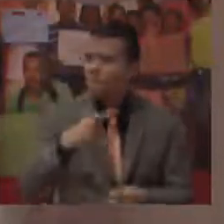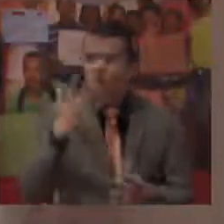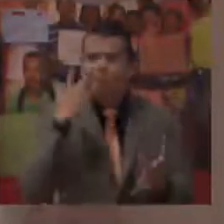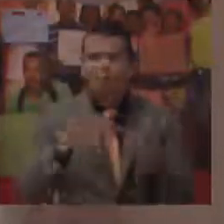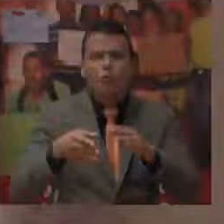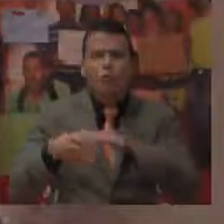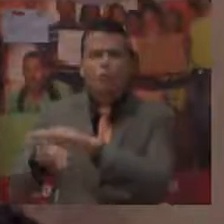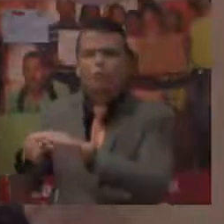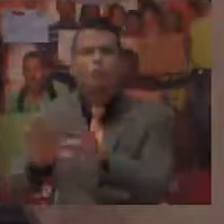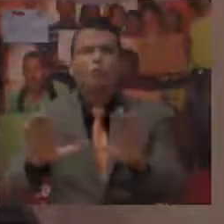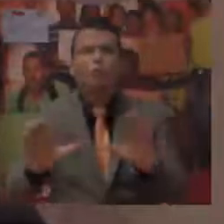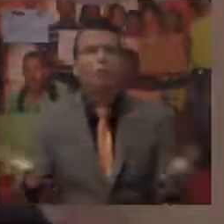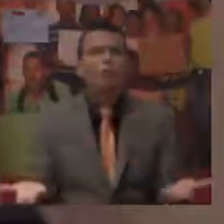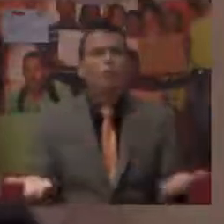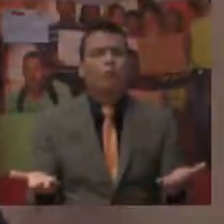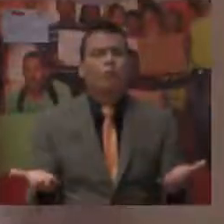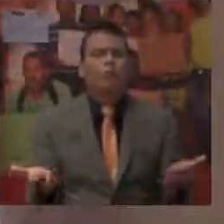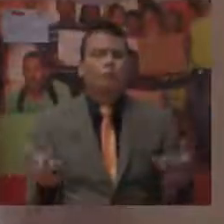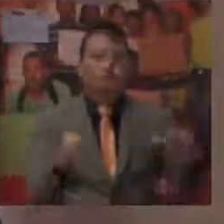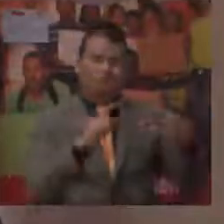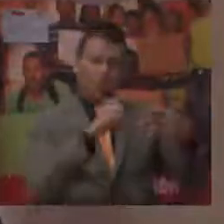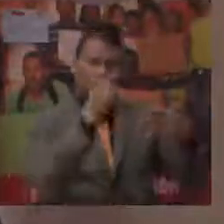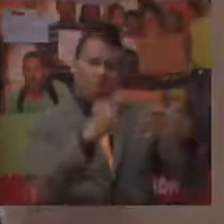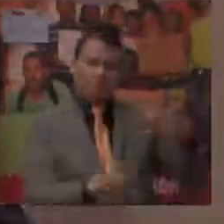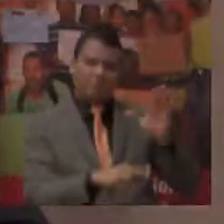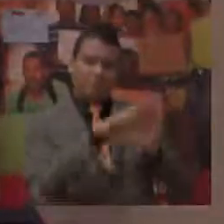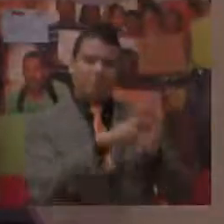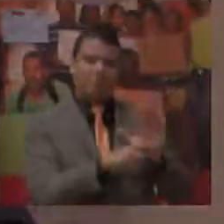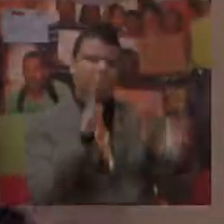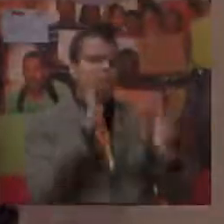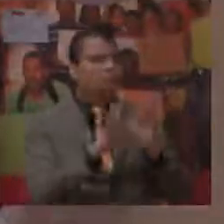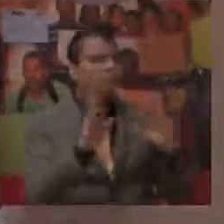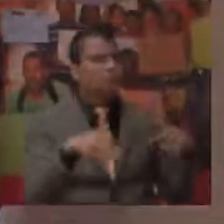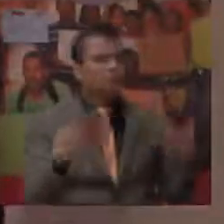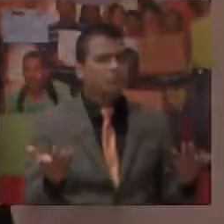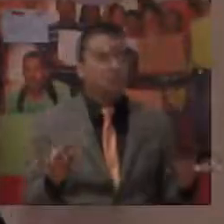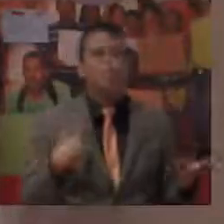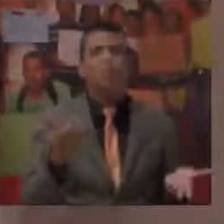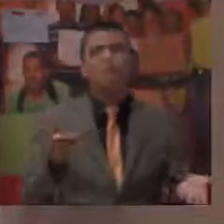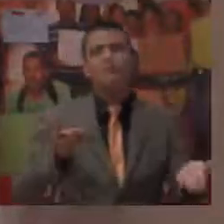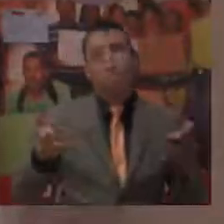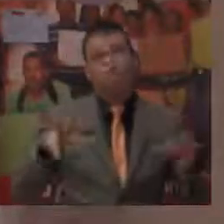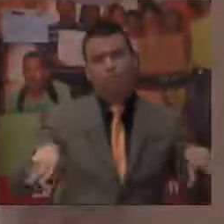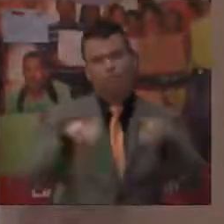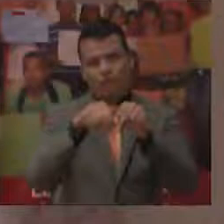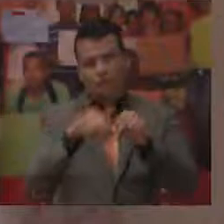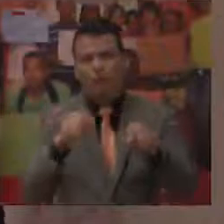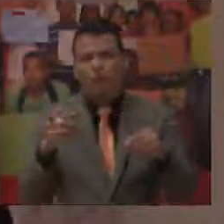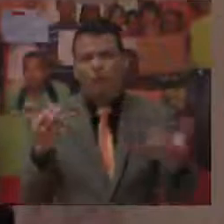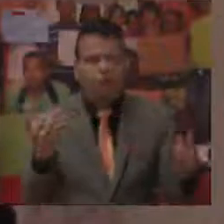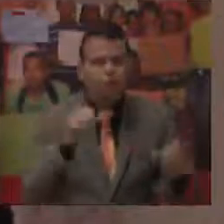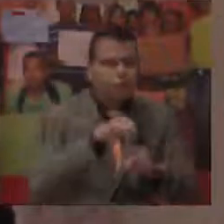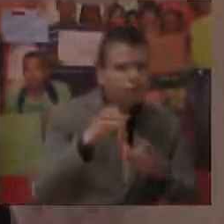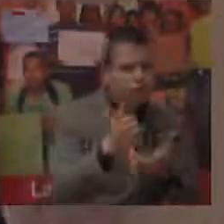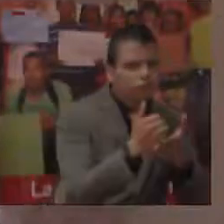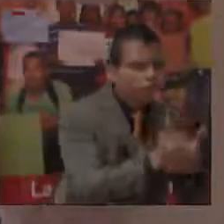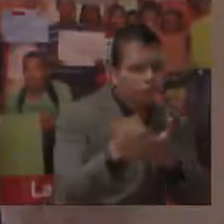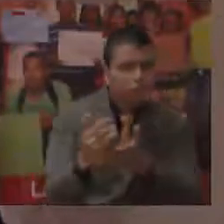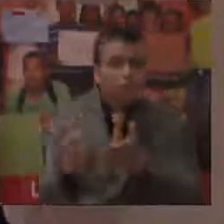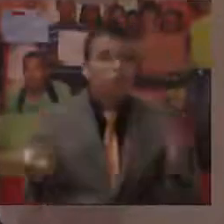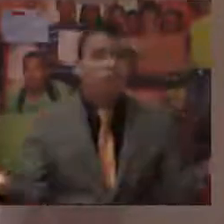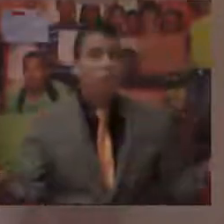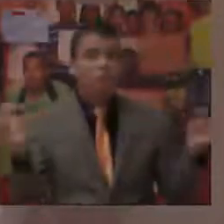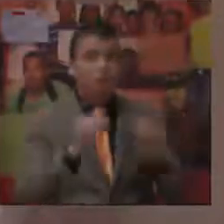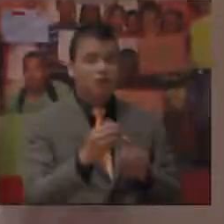Cumpliendo, por supuesto, unos requisitos, tales como realizar un servicio social, hacer parte activa